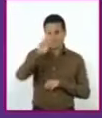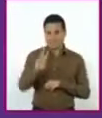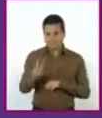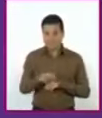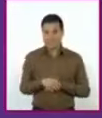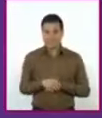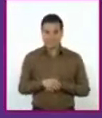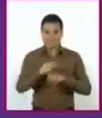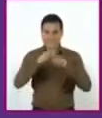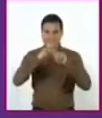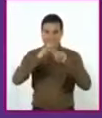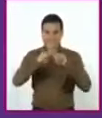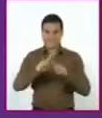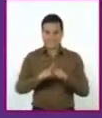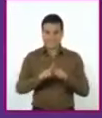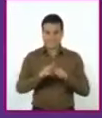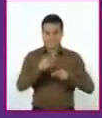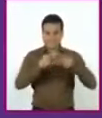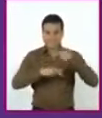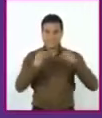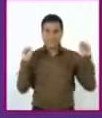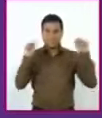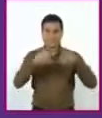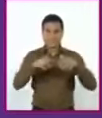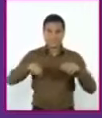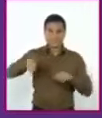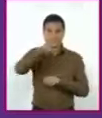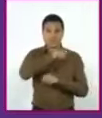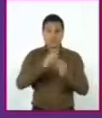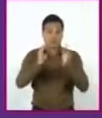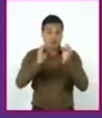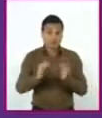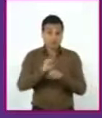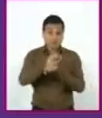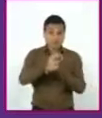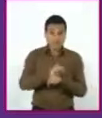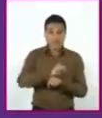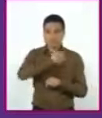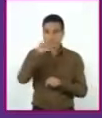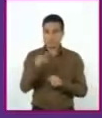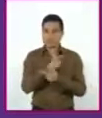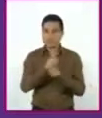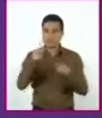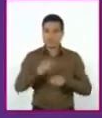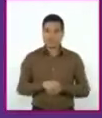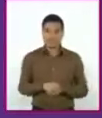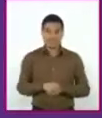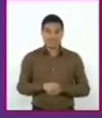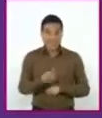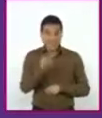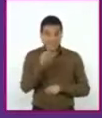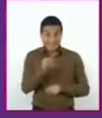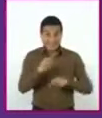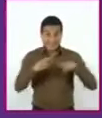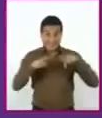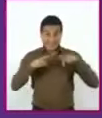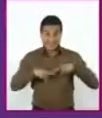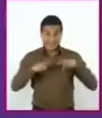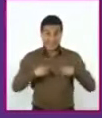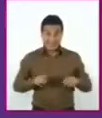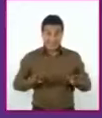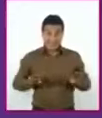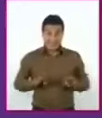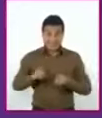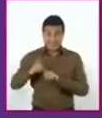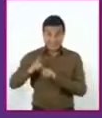habían llegado también como esclavos y habían comprado su libertad. A esa complejidad representada por población de